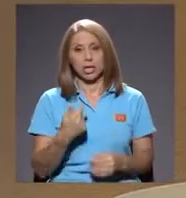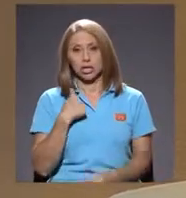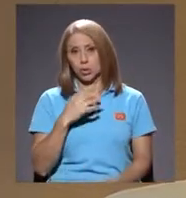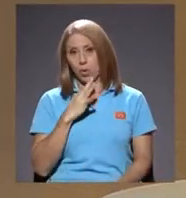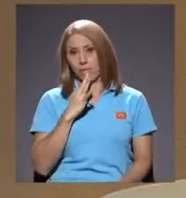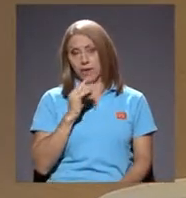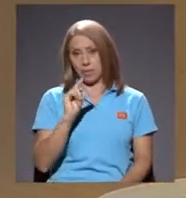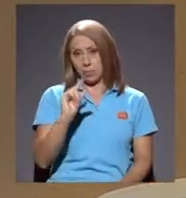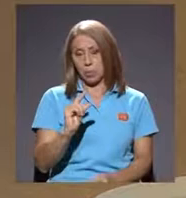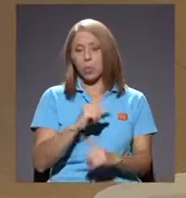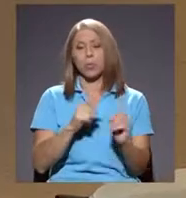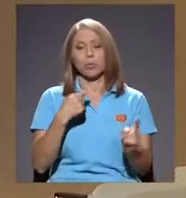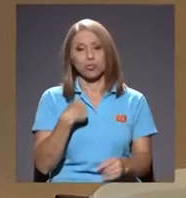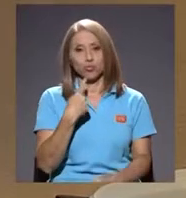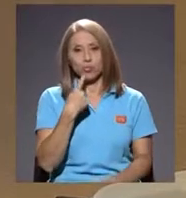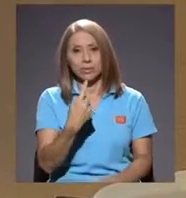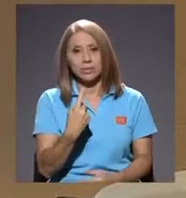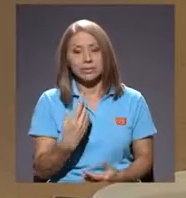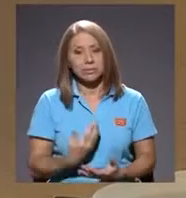que